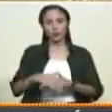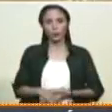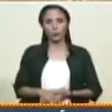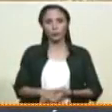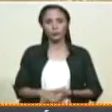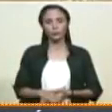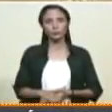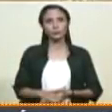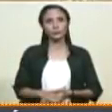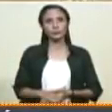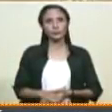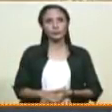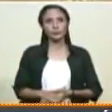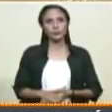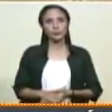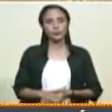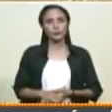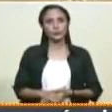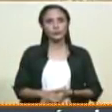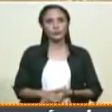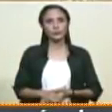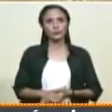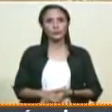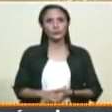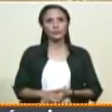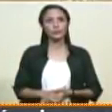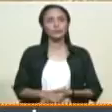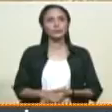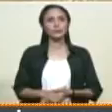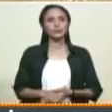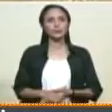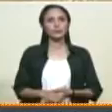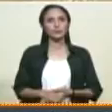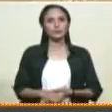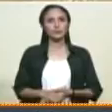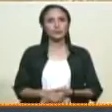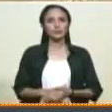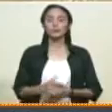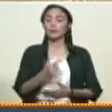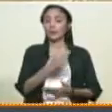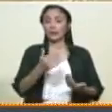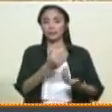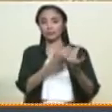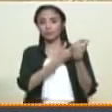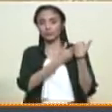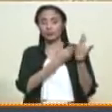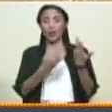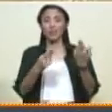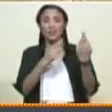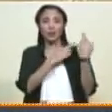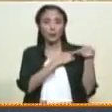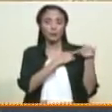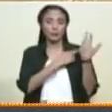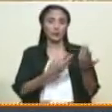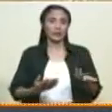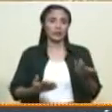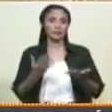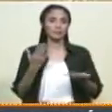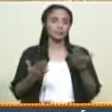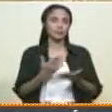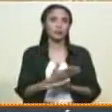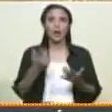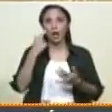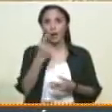cariño. En verdad, un gran compromiso, ¿no?, en el cual se han